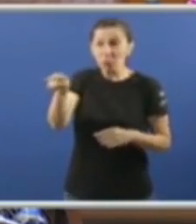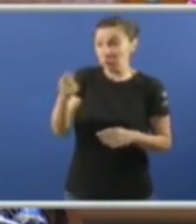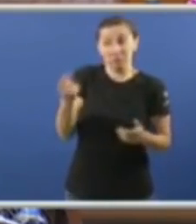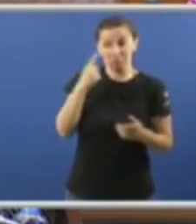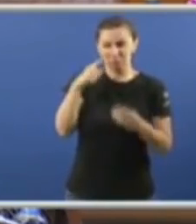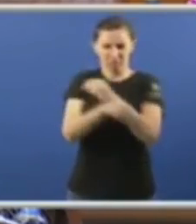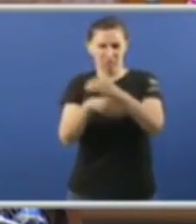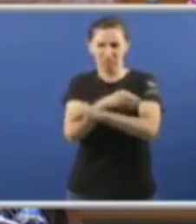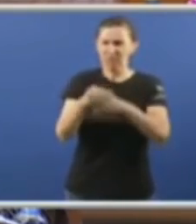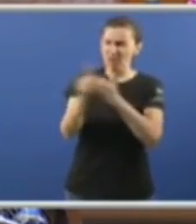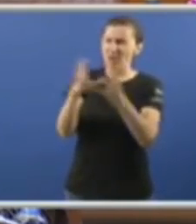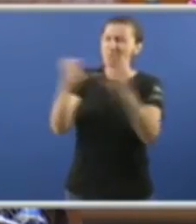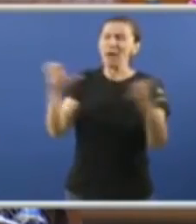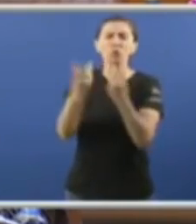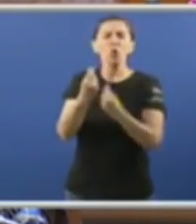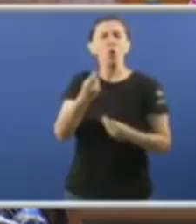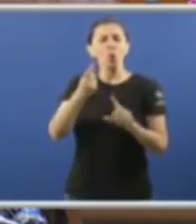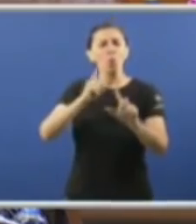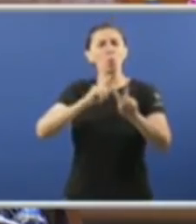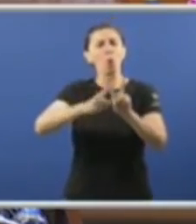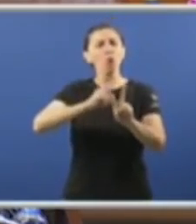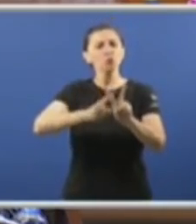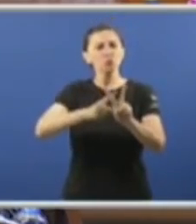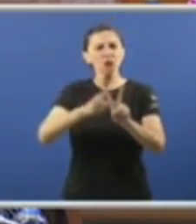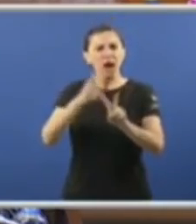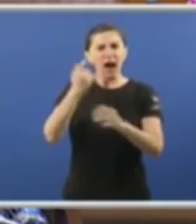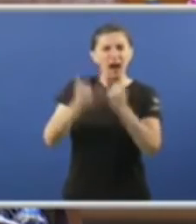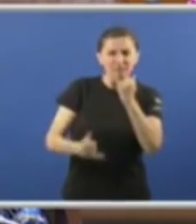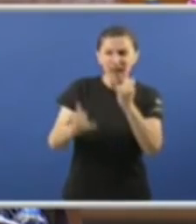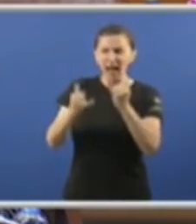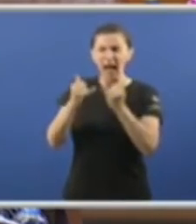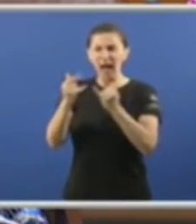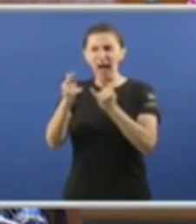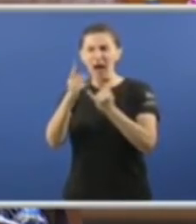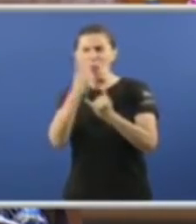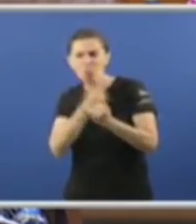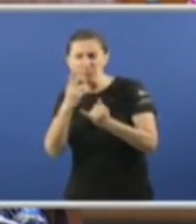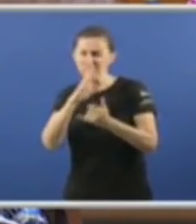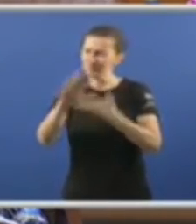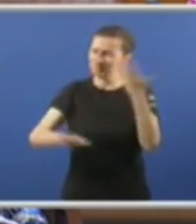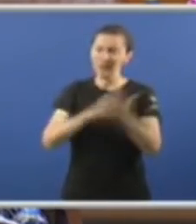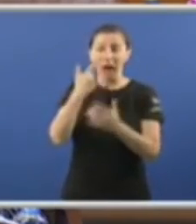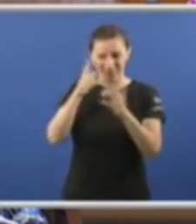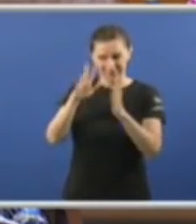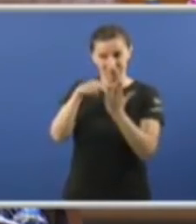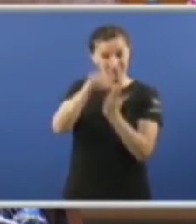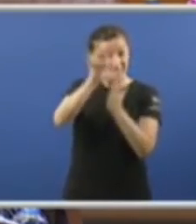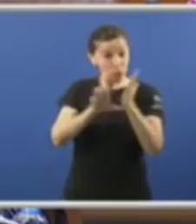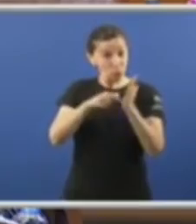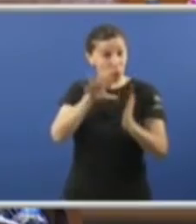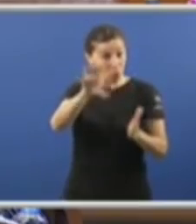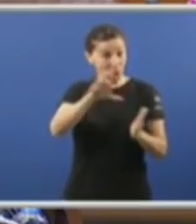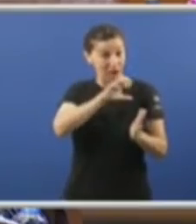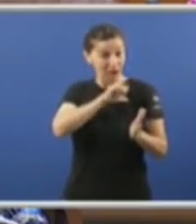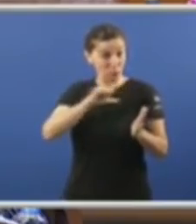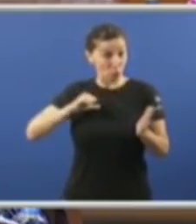convicción estatutaria cos que querían suprimir o estatuto. Pero, en fin, mire, eu linlle o que di o Estatuto de Autonomía e vostede sabe,